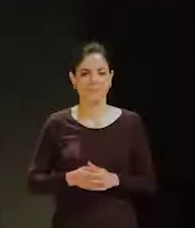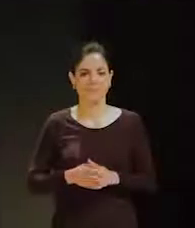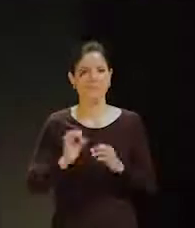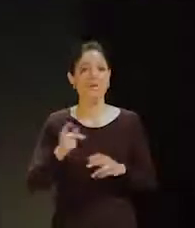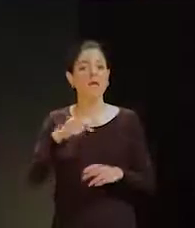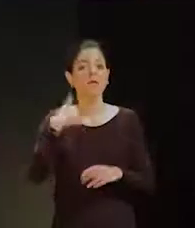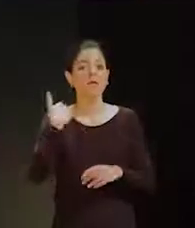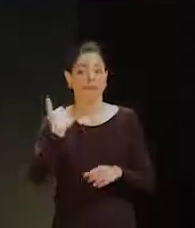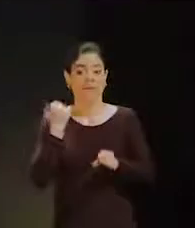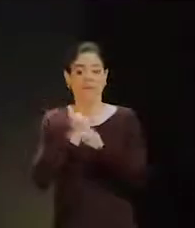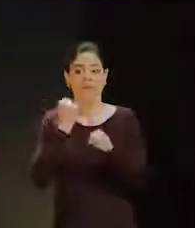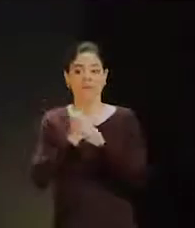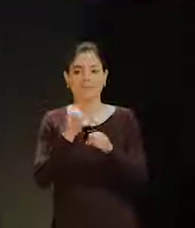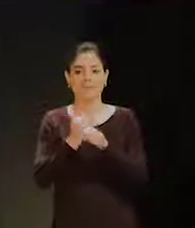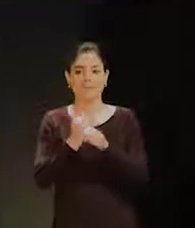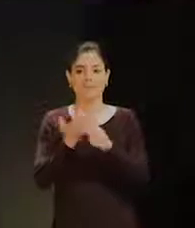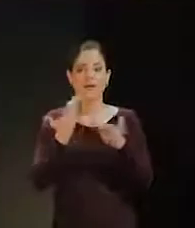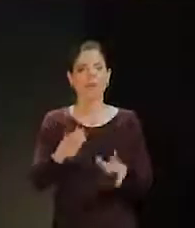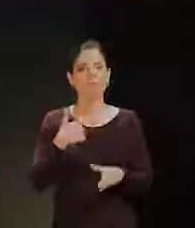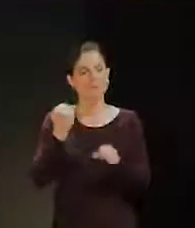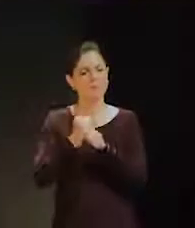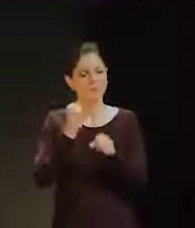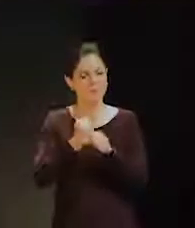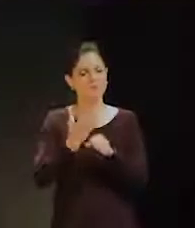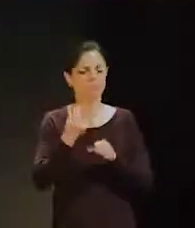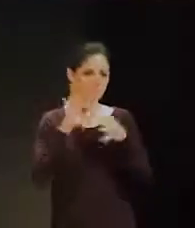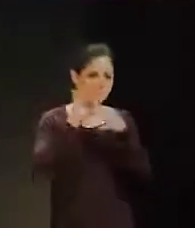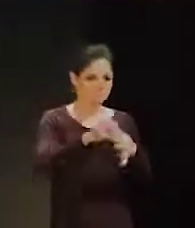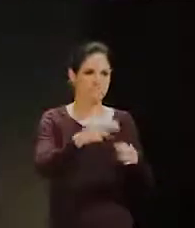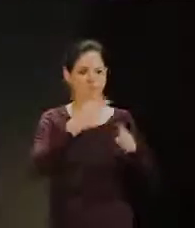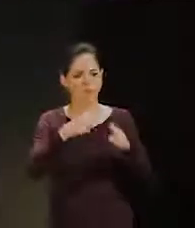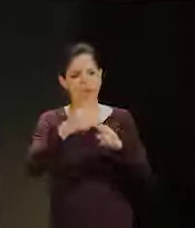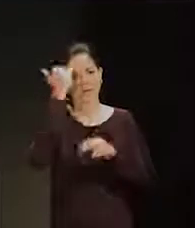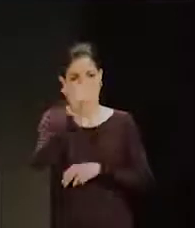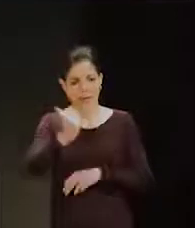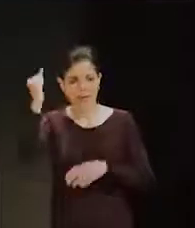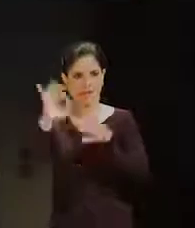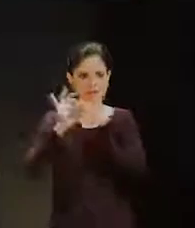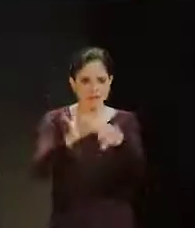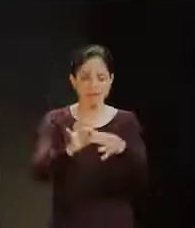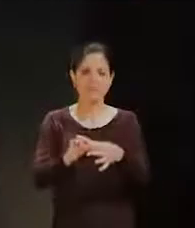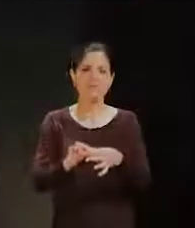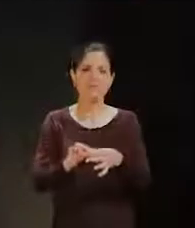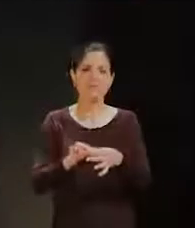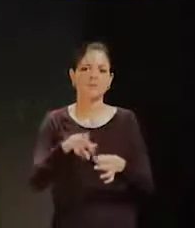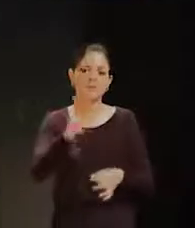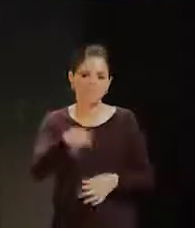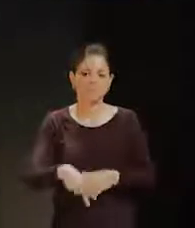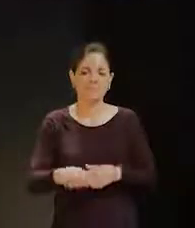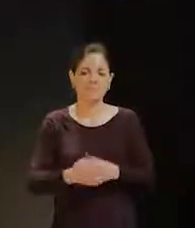Ok, en mi trabajo, que aunque mi trabajo es muy político, idealista y así,